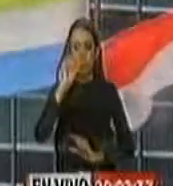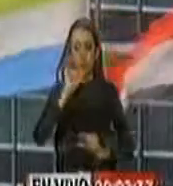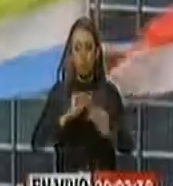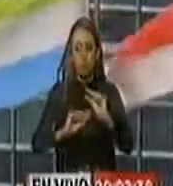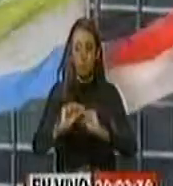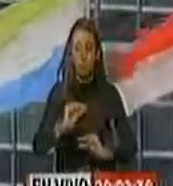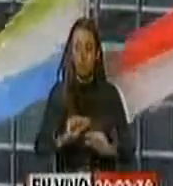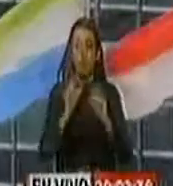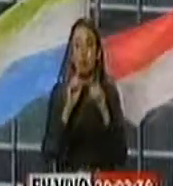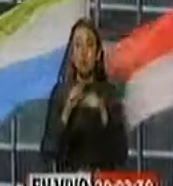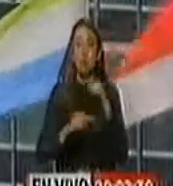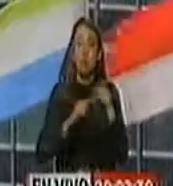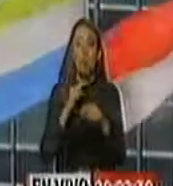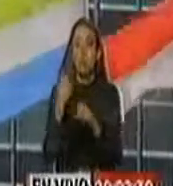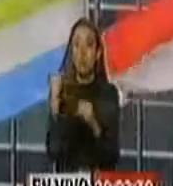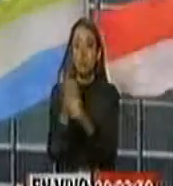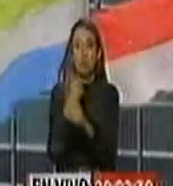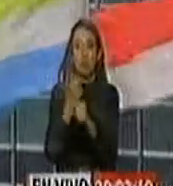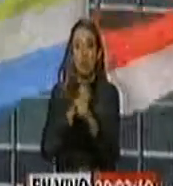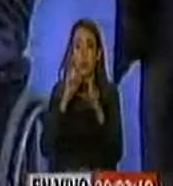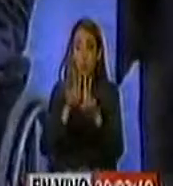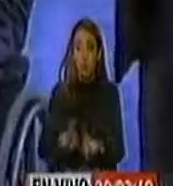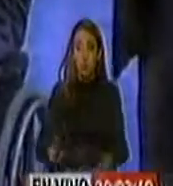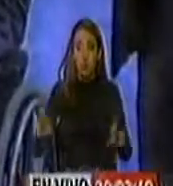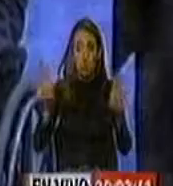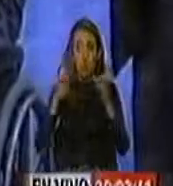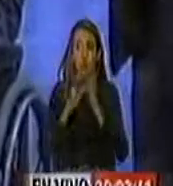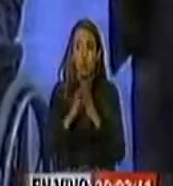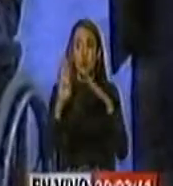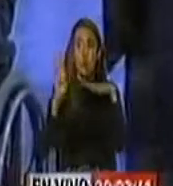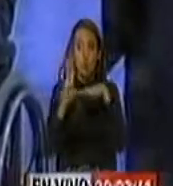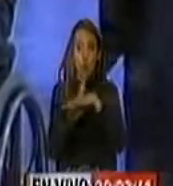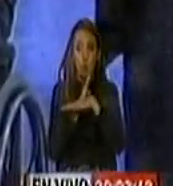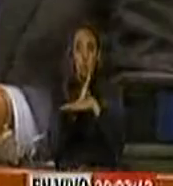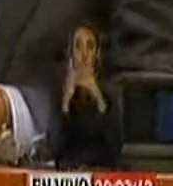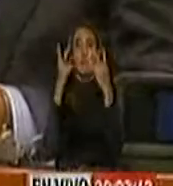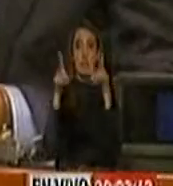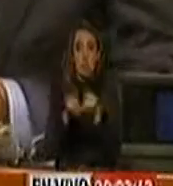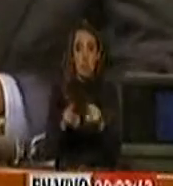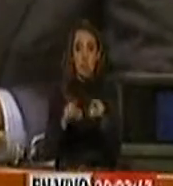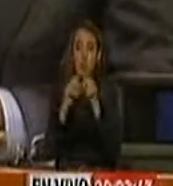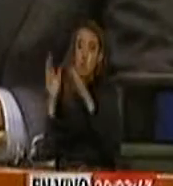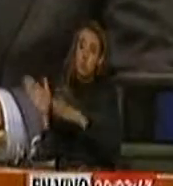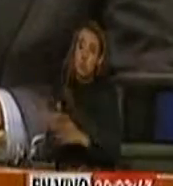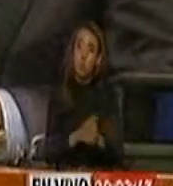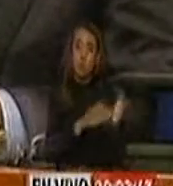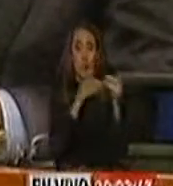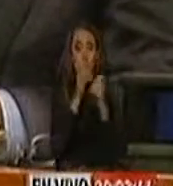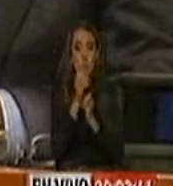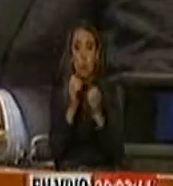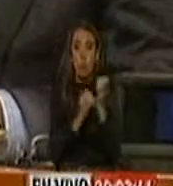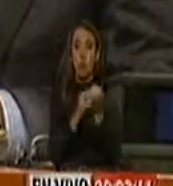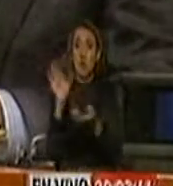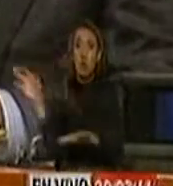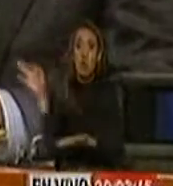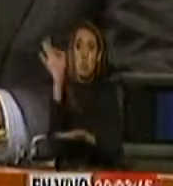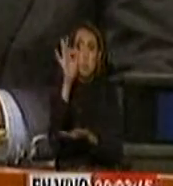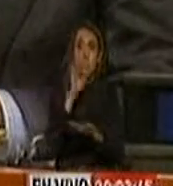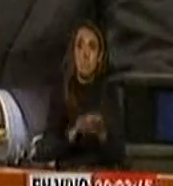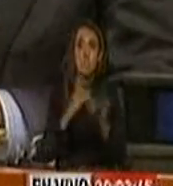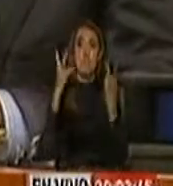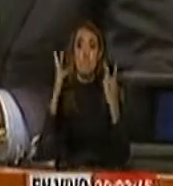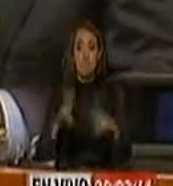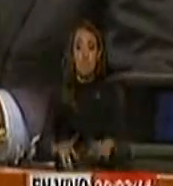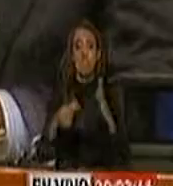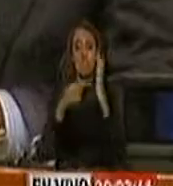las cuentas que tuvo cuando trabajó con la ONU. Una cuenta en el banco PostFinance a nombre de la oficina del enviado especial de la ONU y una